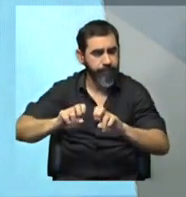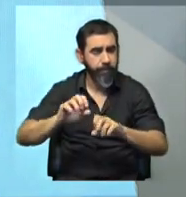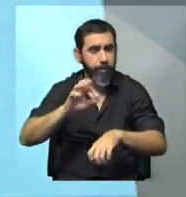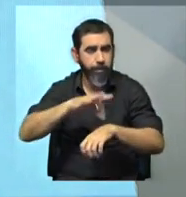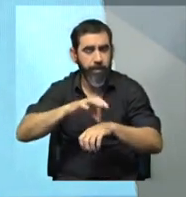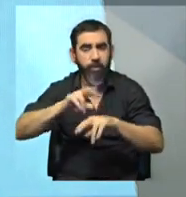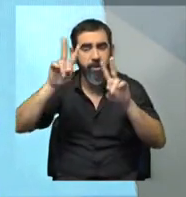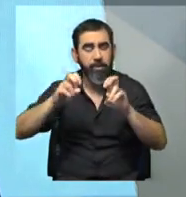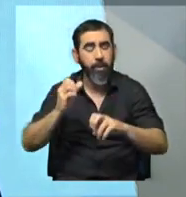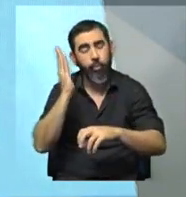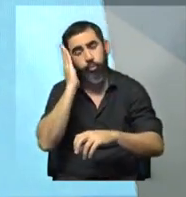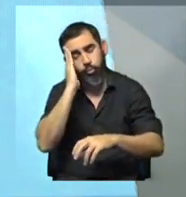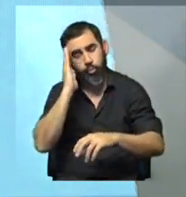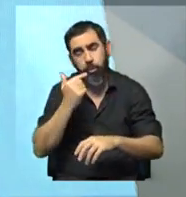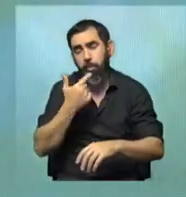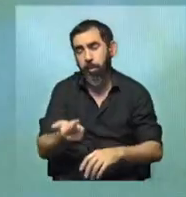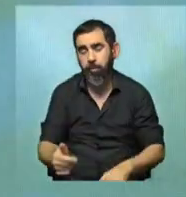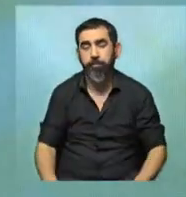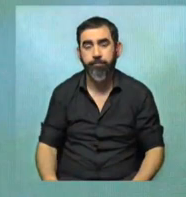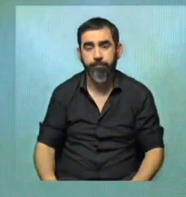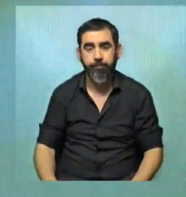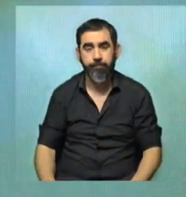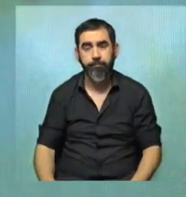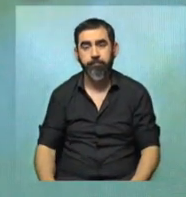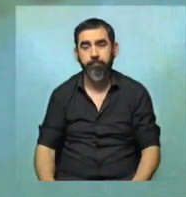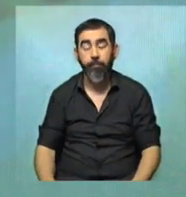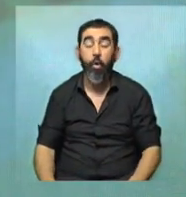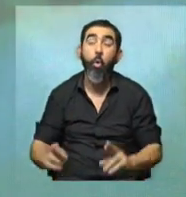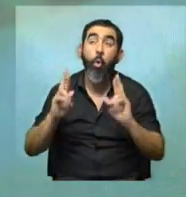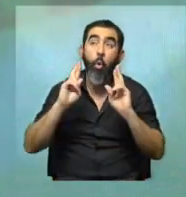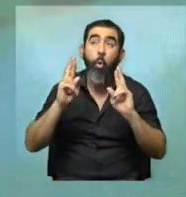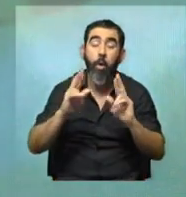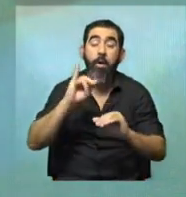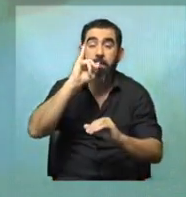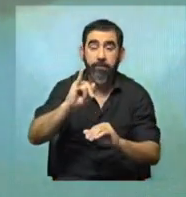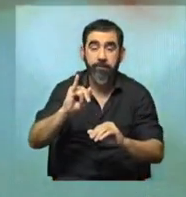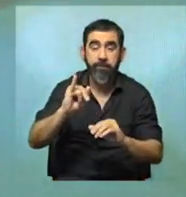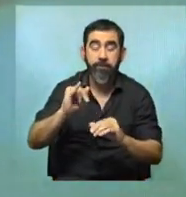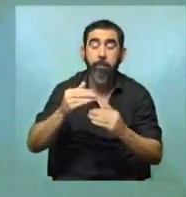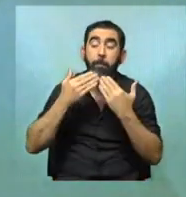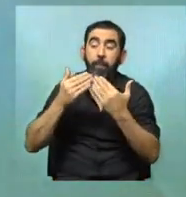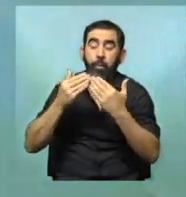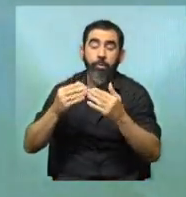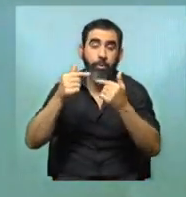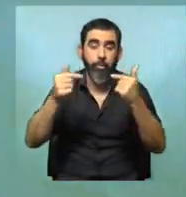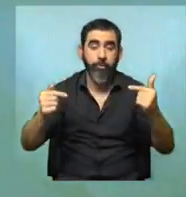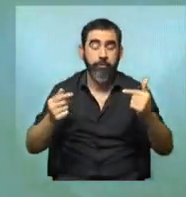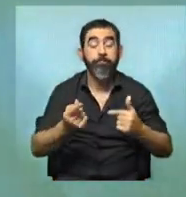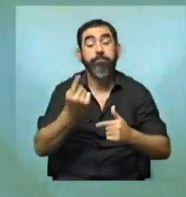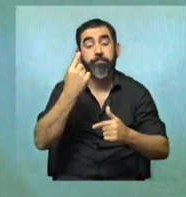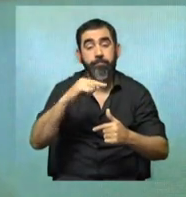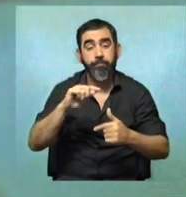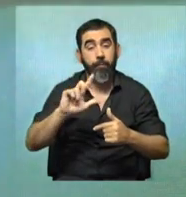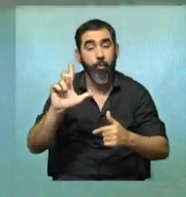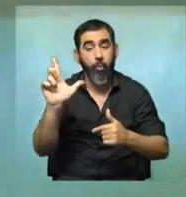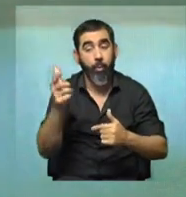cuestiones vinculadas a su salud cronobiológica? Bueno, sería deseable que se reporten estas cosas, pero no